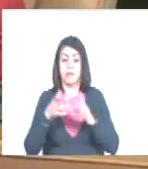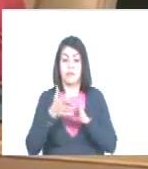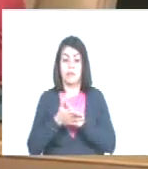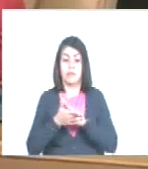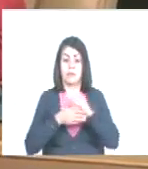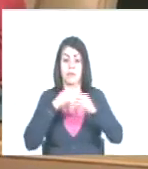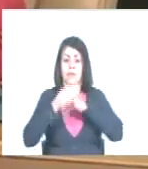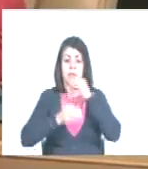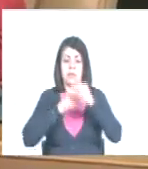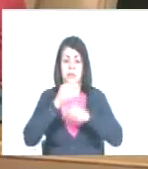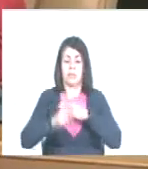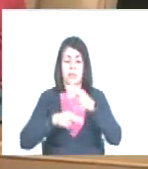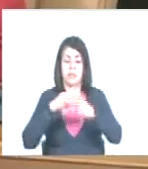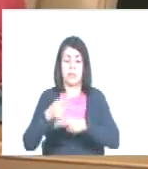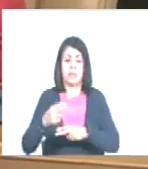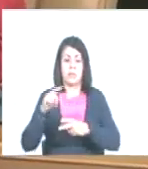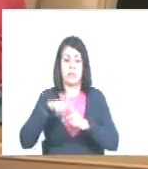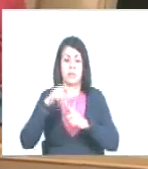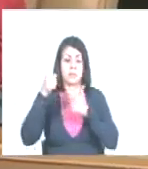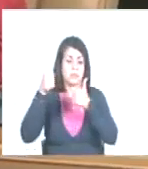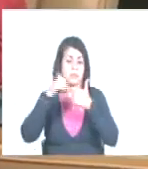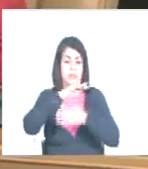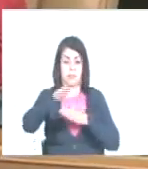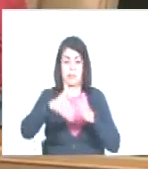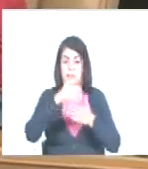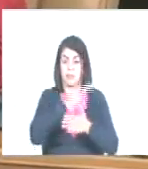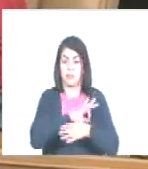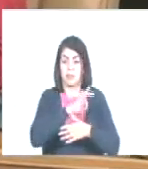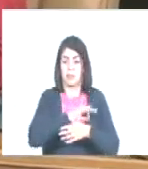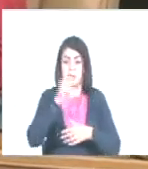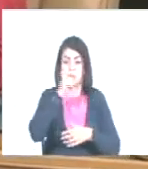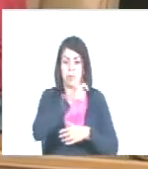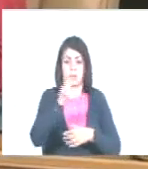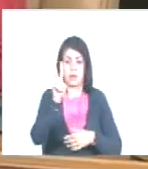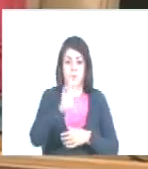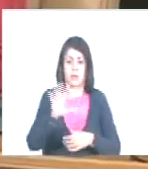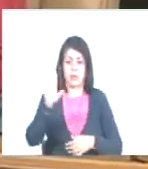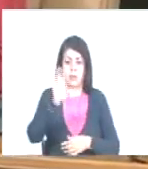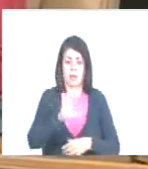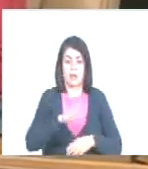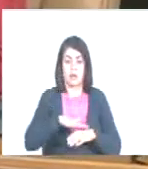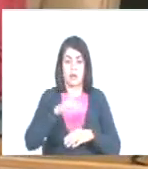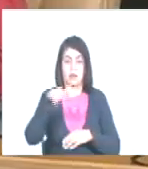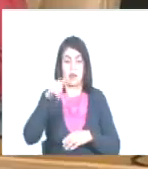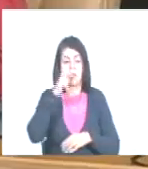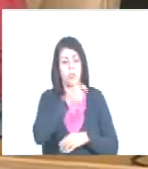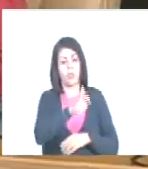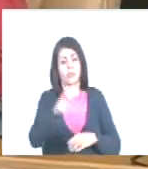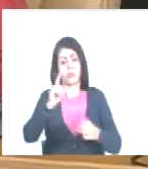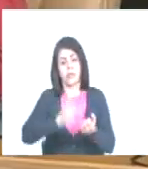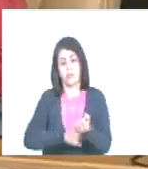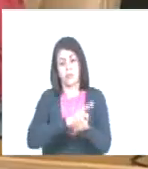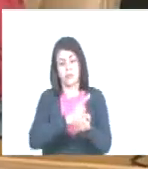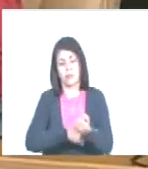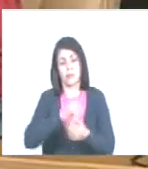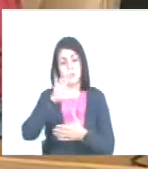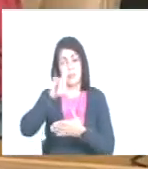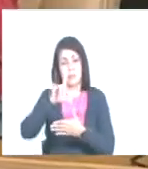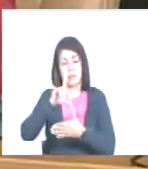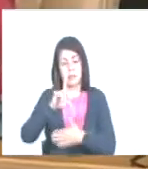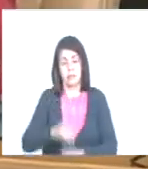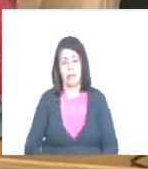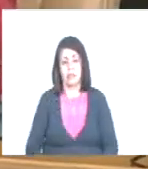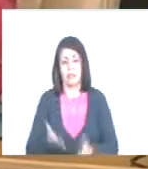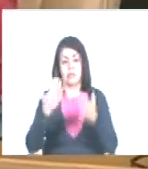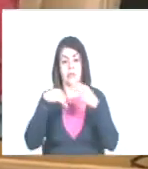comandante eterno en favor del bienestar social del pueblo venezolano y de los pueblos hermanos de América